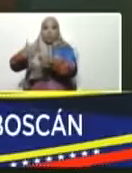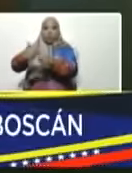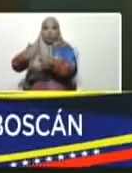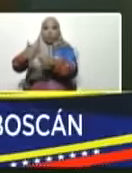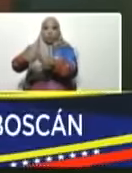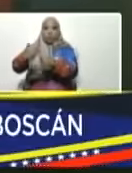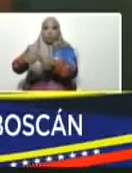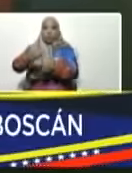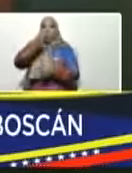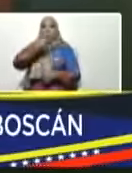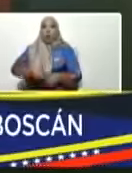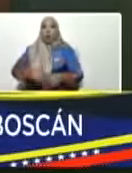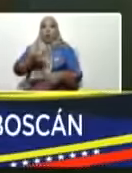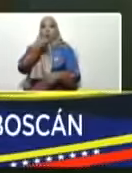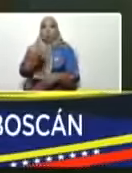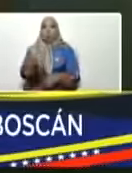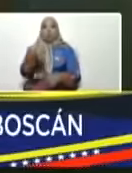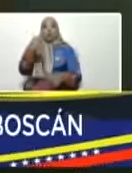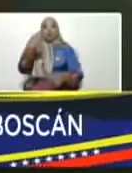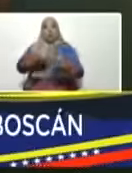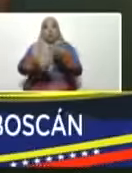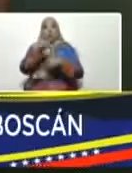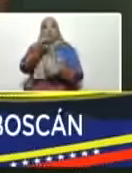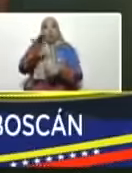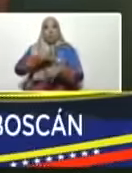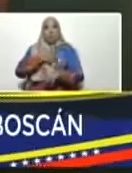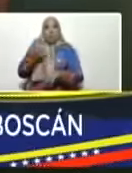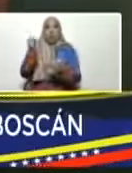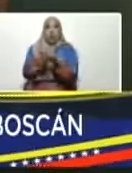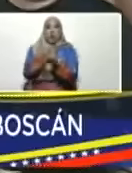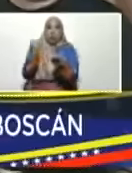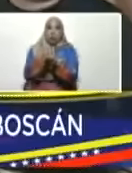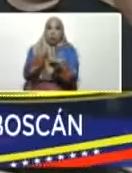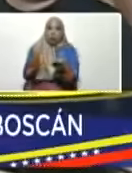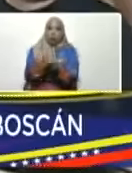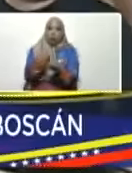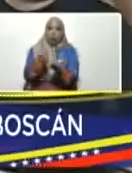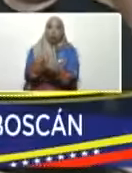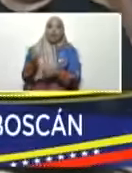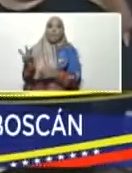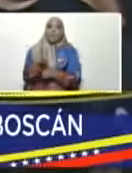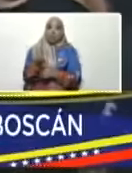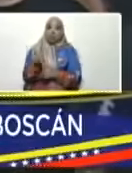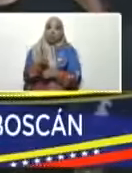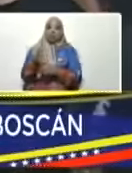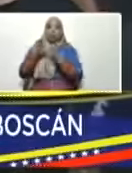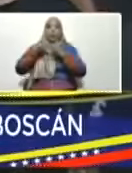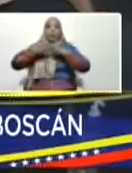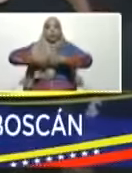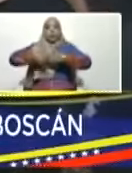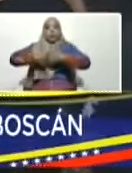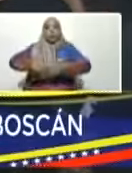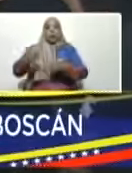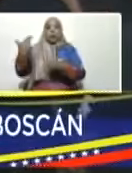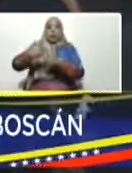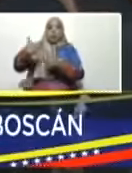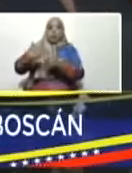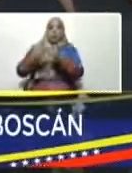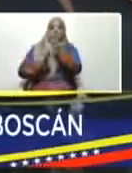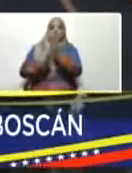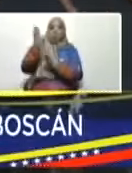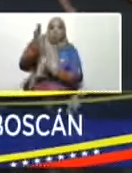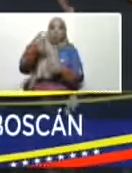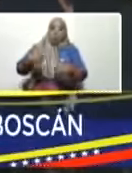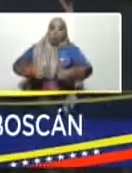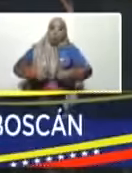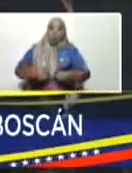alta calidad humana, de alta capacidad de trabajo, porque Venezuela tiene una industria petrolera que se ha recuperado por